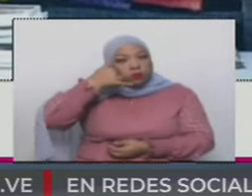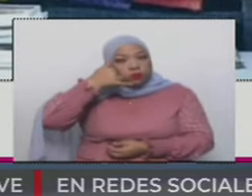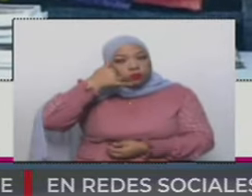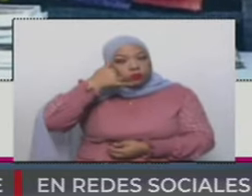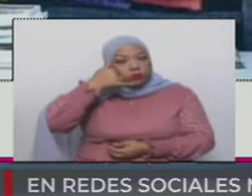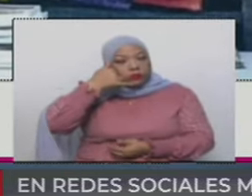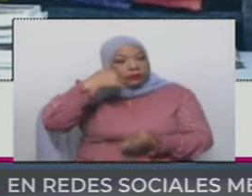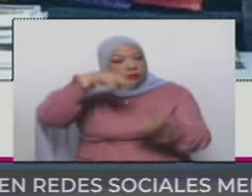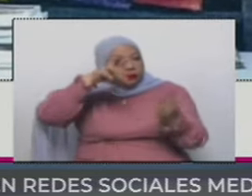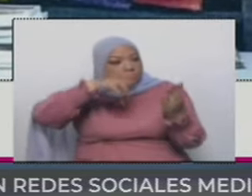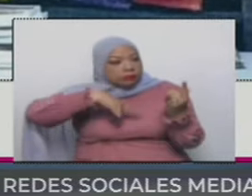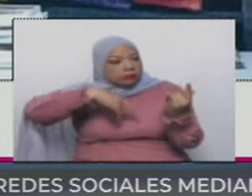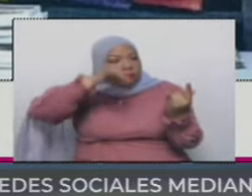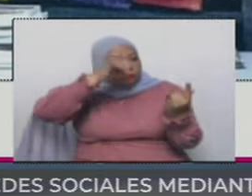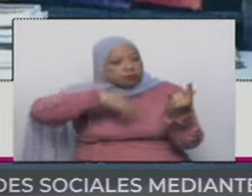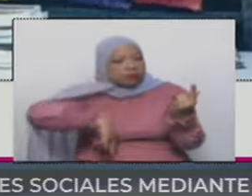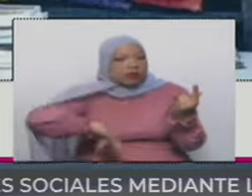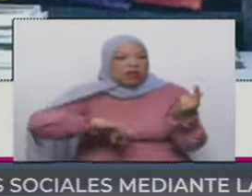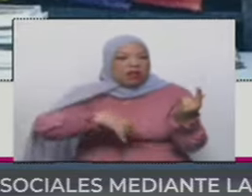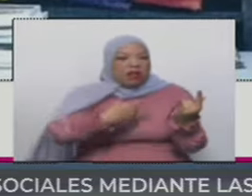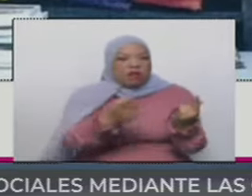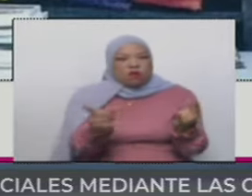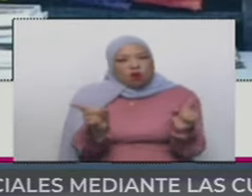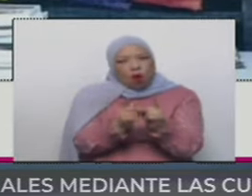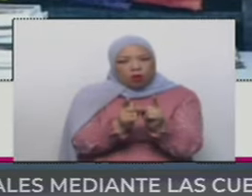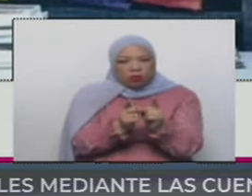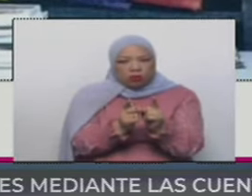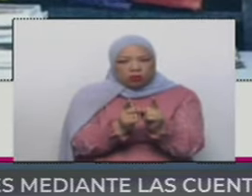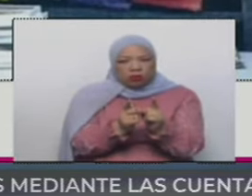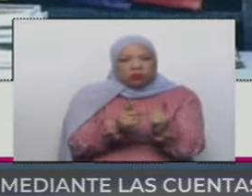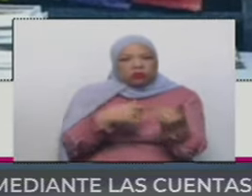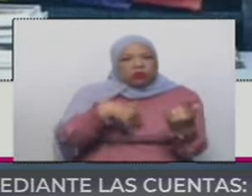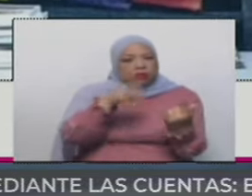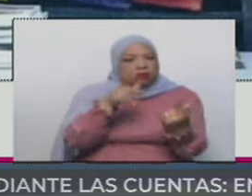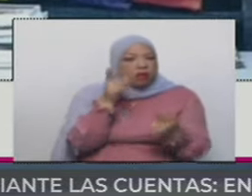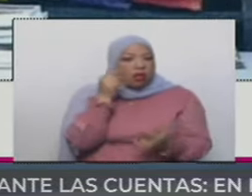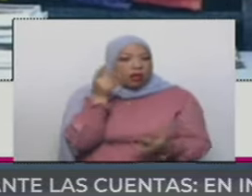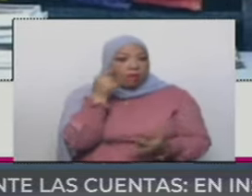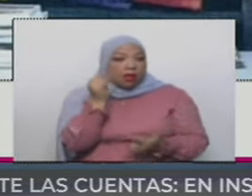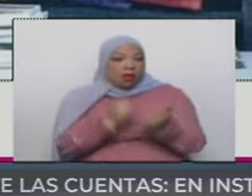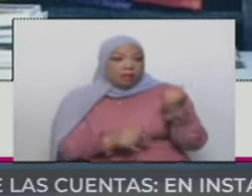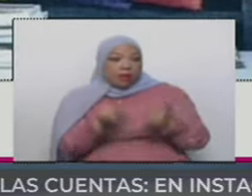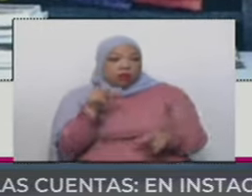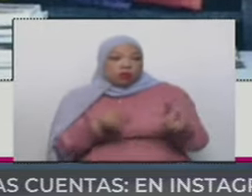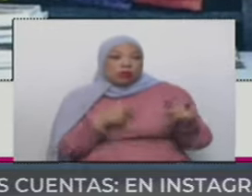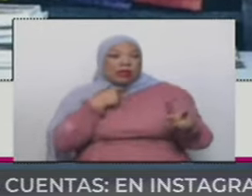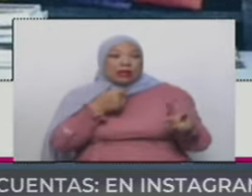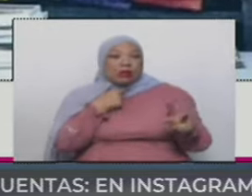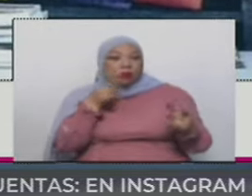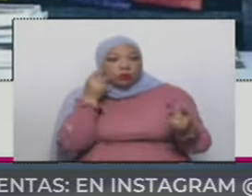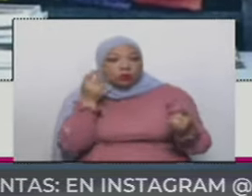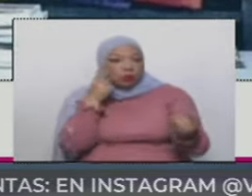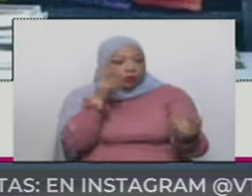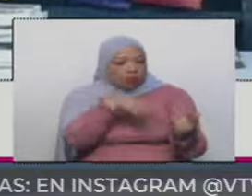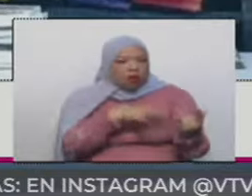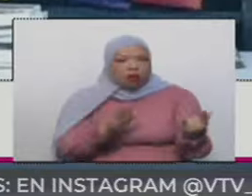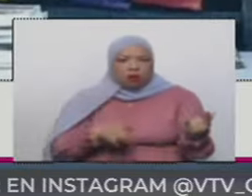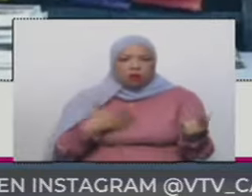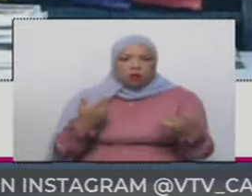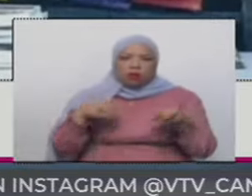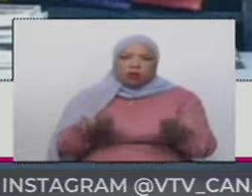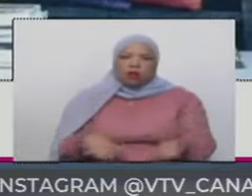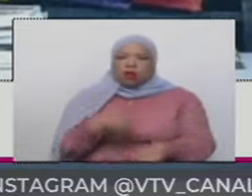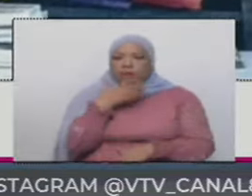pantallas es temporal, que el virus de la dependencia de pantalla lo podemos curar. Y que la